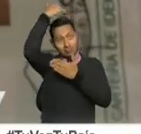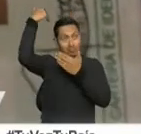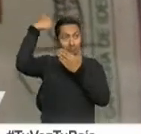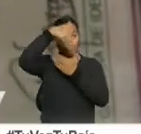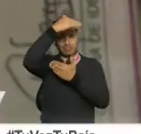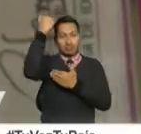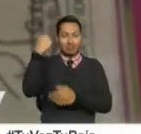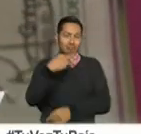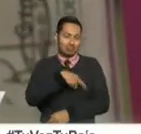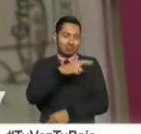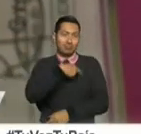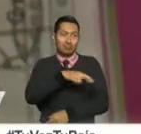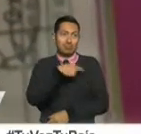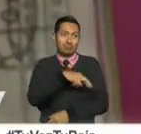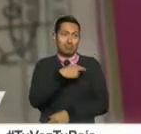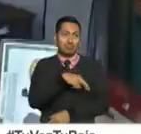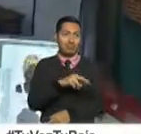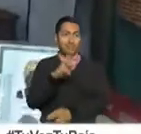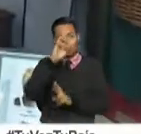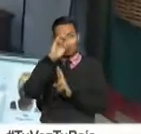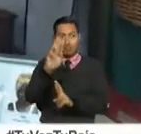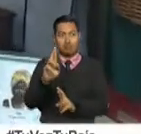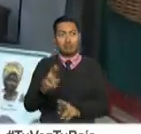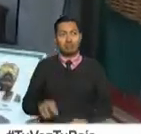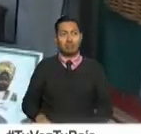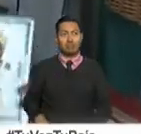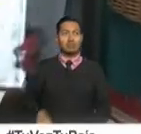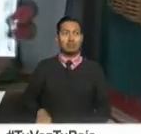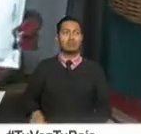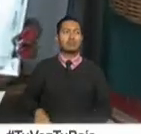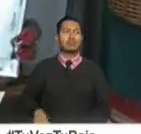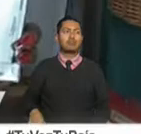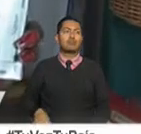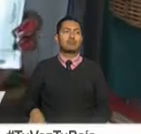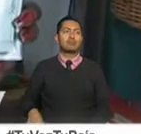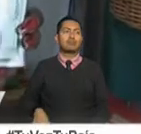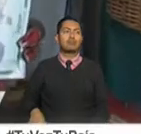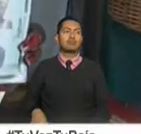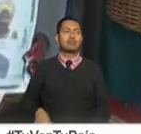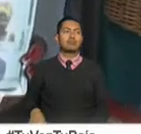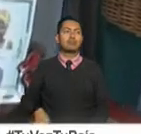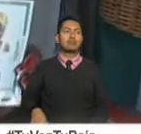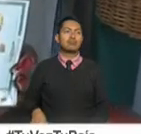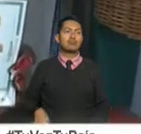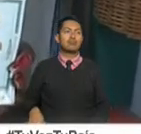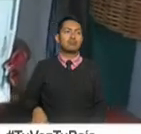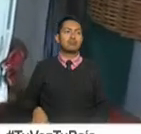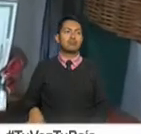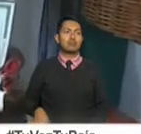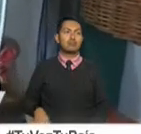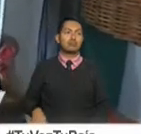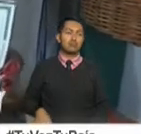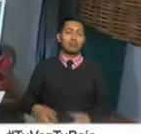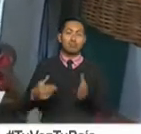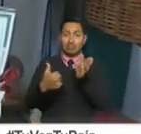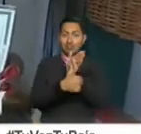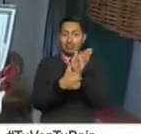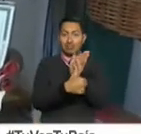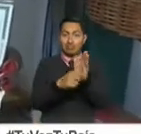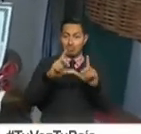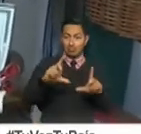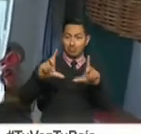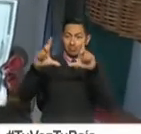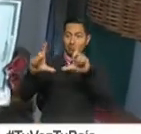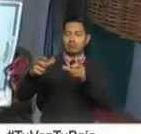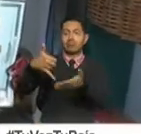de convicción religiosa. Para mí, ICRG significa mi trofeo. Para mí, esta cédula es mi